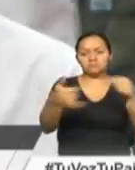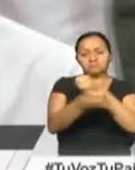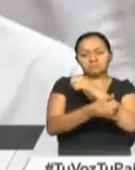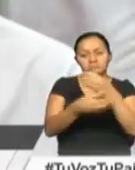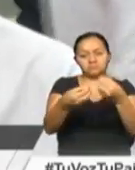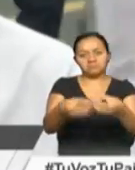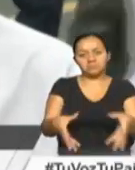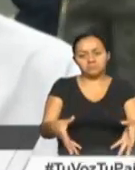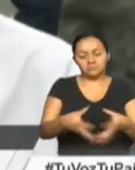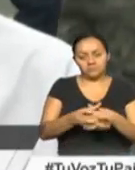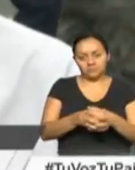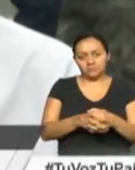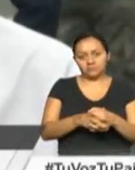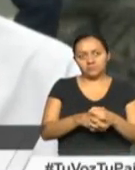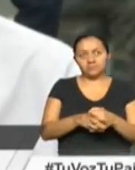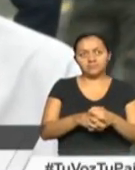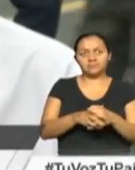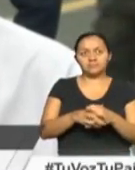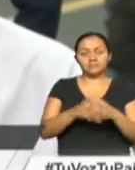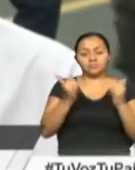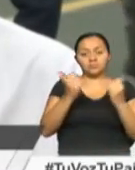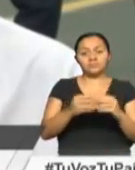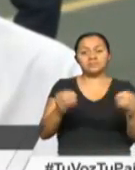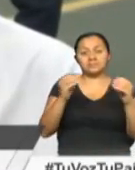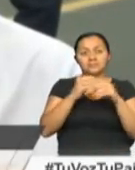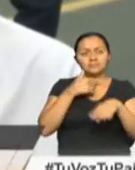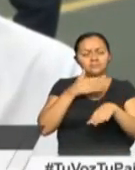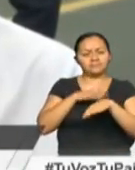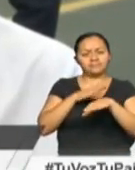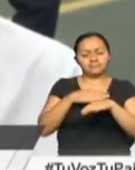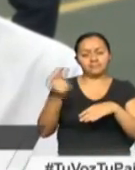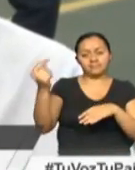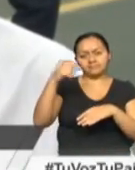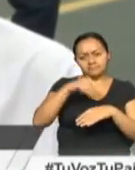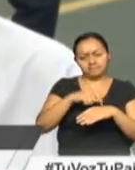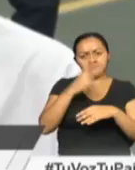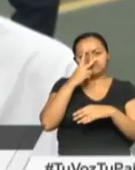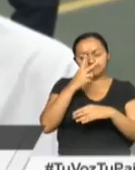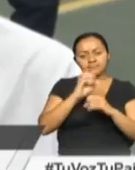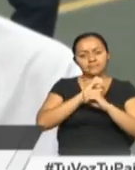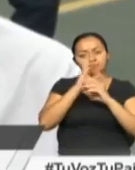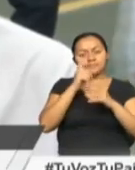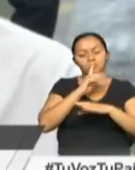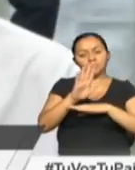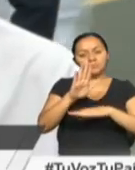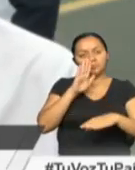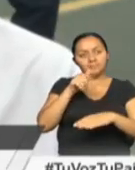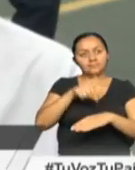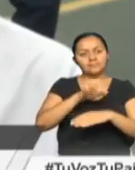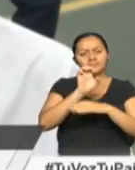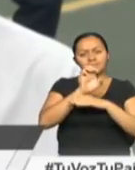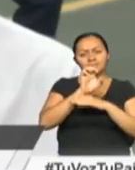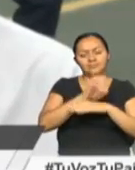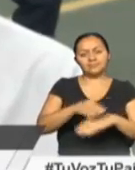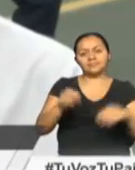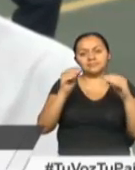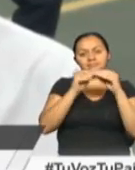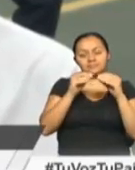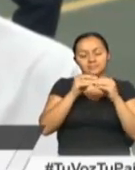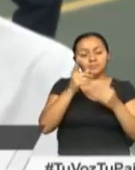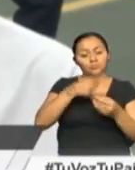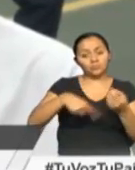salen perjudicados. Por eso hemos venido aquí a ratificar nuestro compromiso con el Ecuador, con nuestros